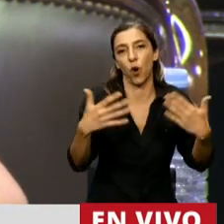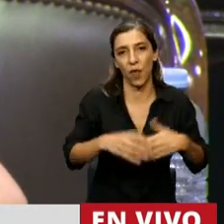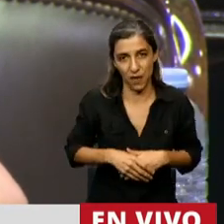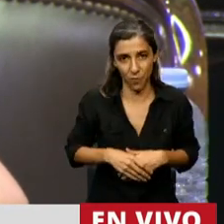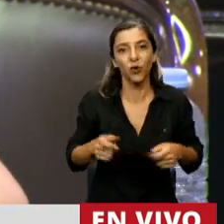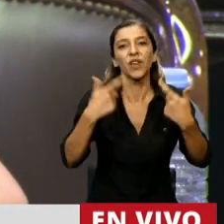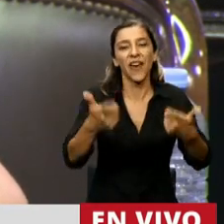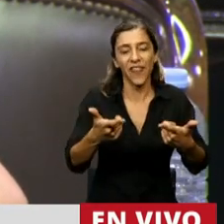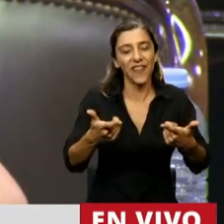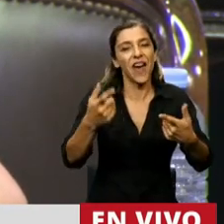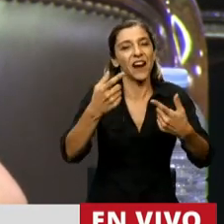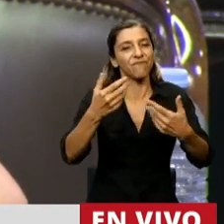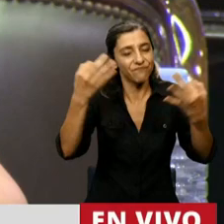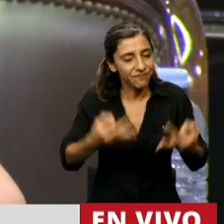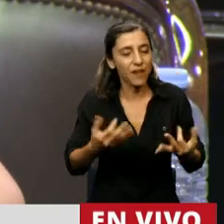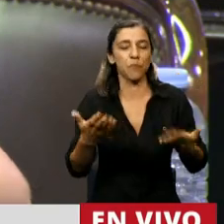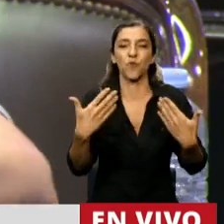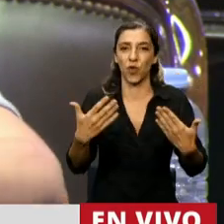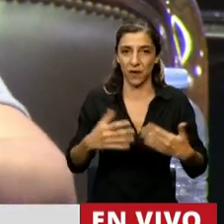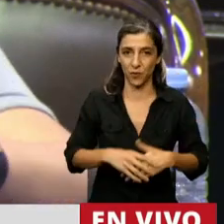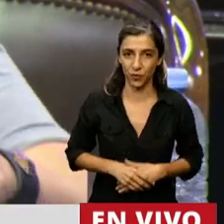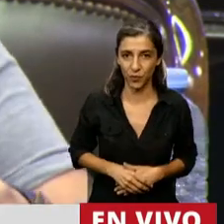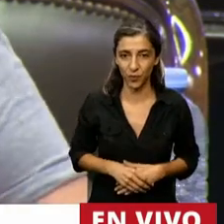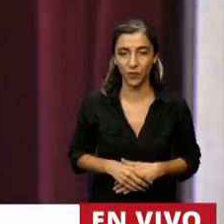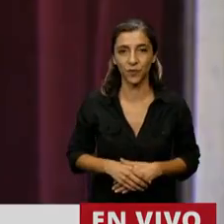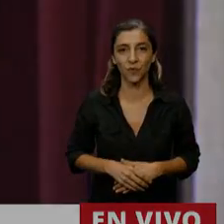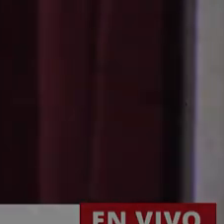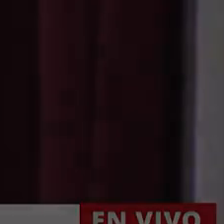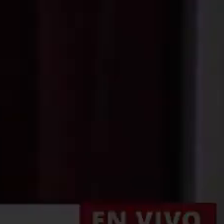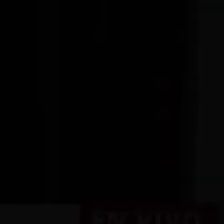medimos el desempeño de las instituciones. Gracias, presidente. Muchas gracias, diputada Martínez.